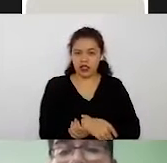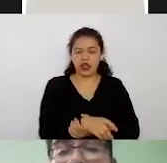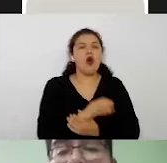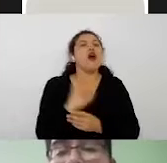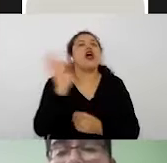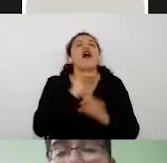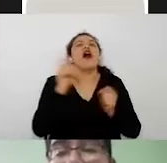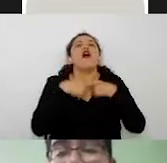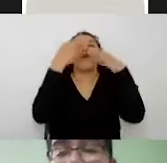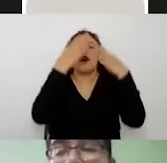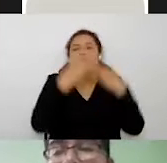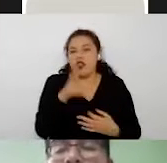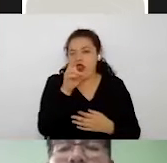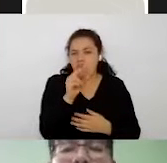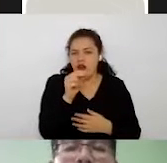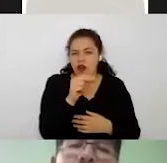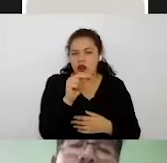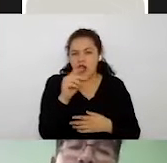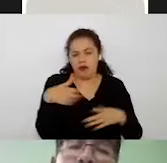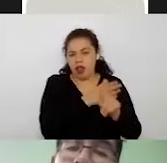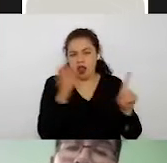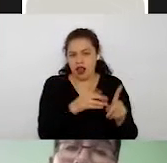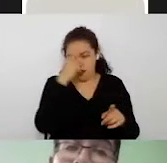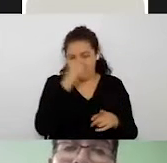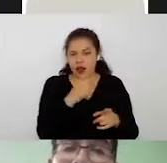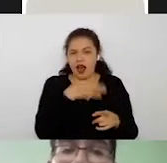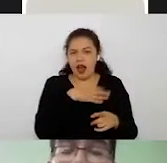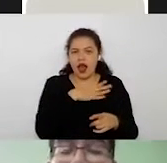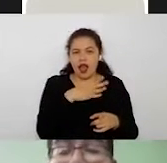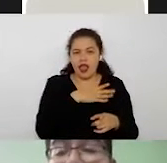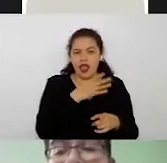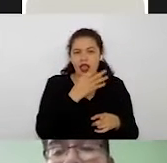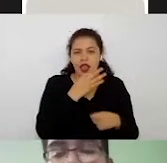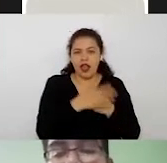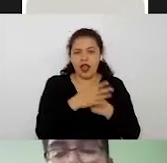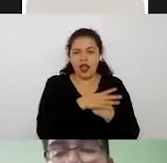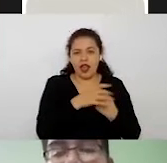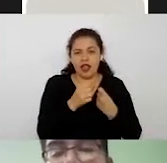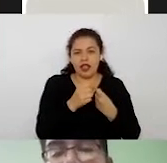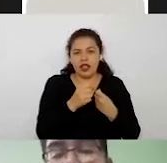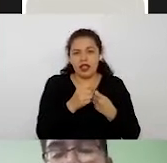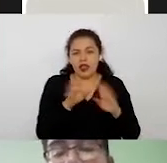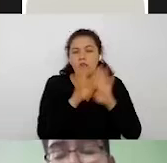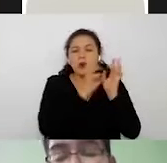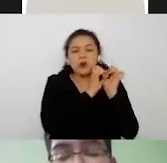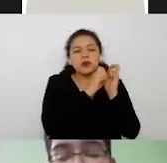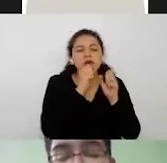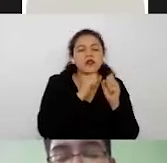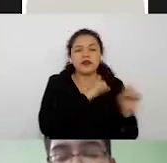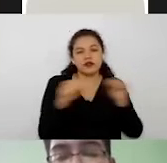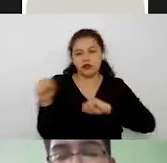sean oficiales corre el rumor de que va a haber un sismo de gran magnitud y mucho